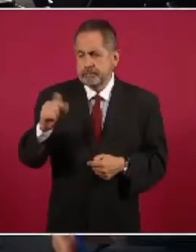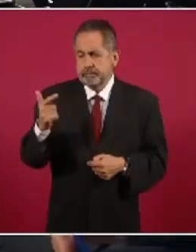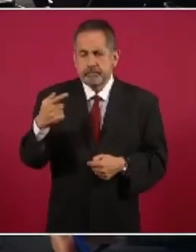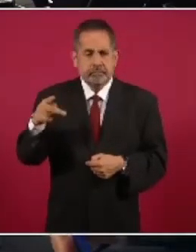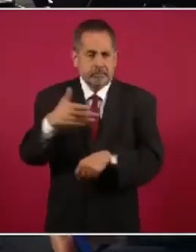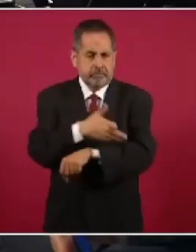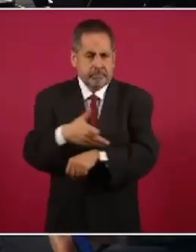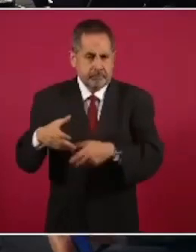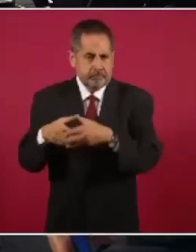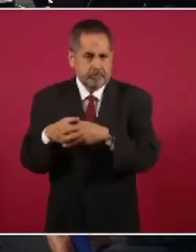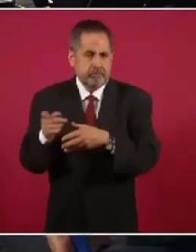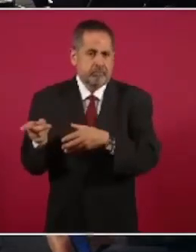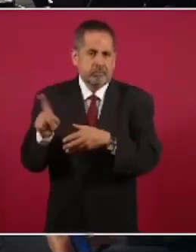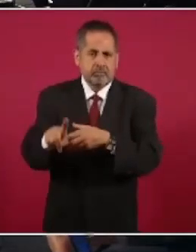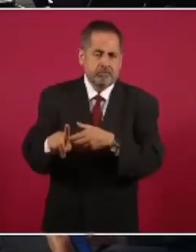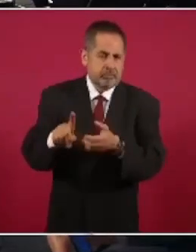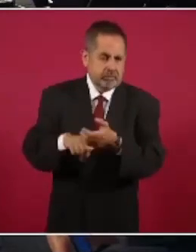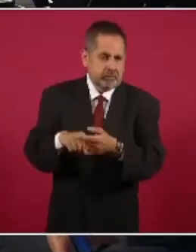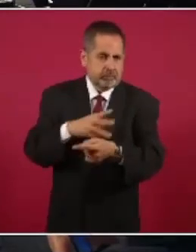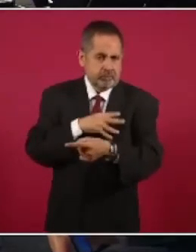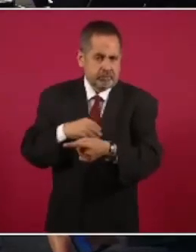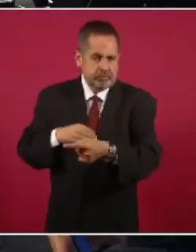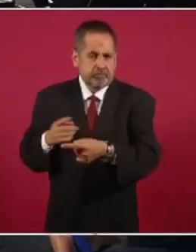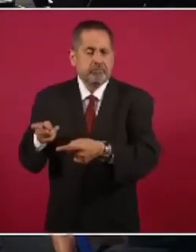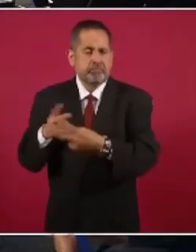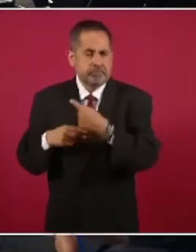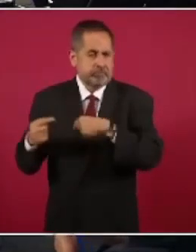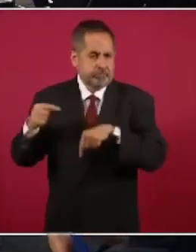es Martin Luther King